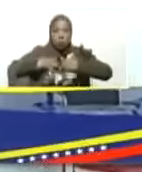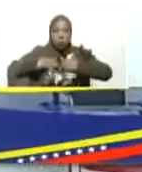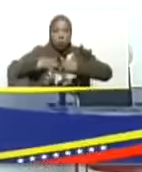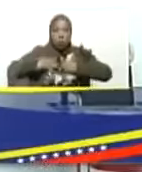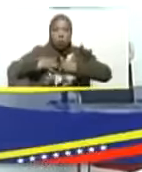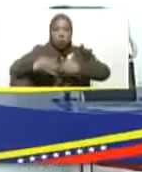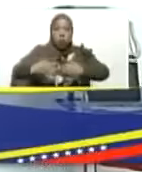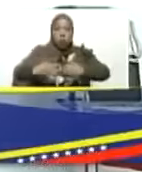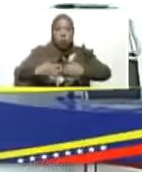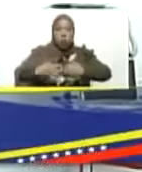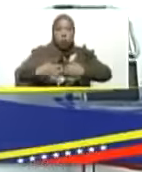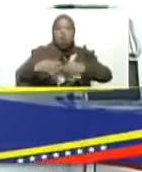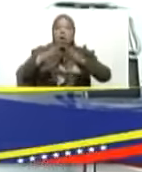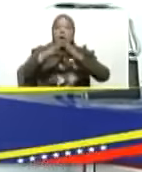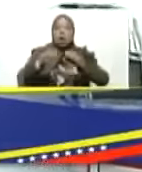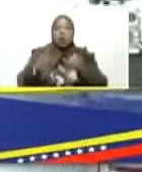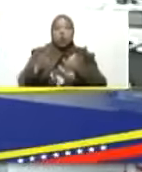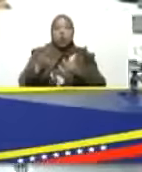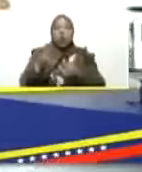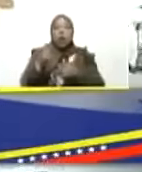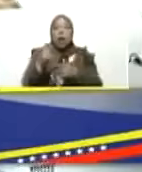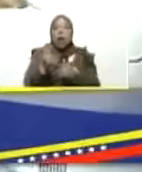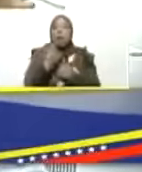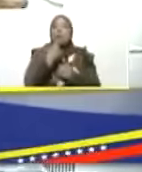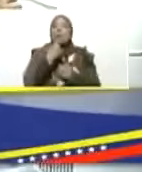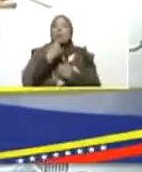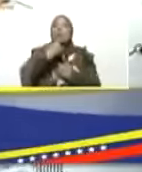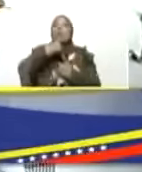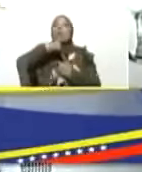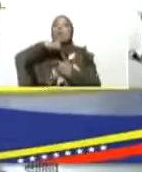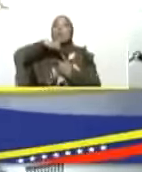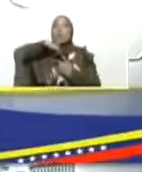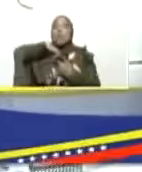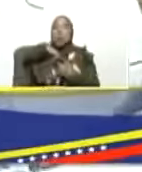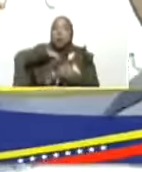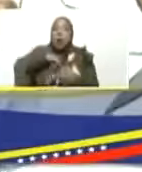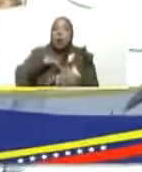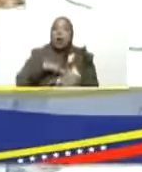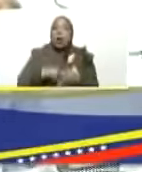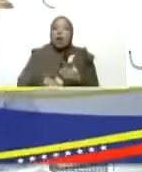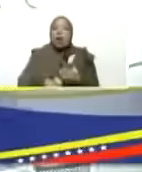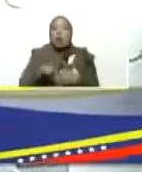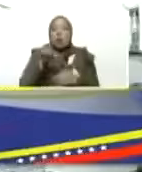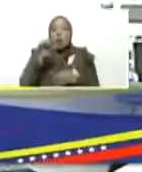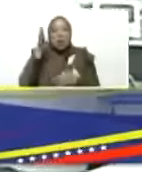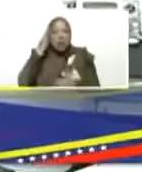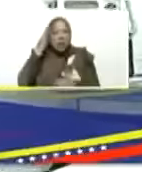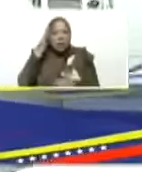su laringoscopio y todos los juguetes que necesitamos nosotros los que hacemos la magia de la medicina.